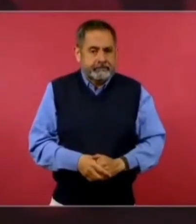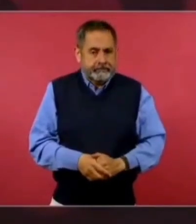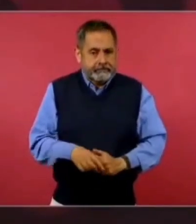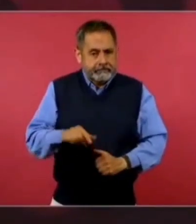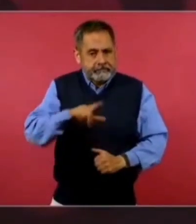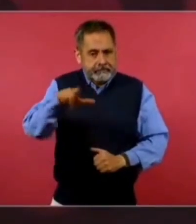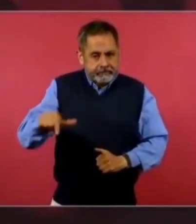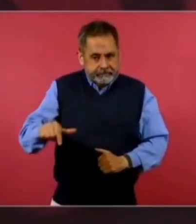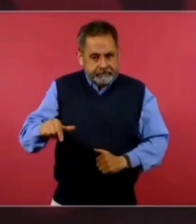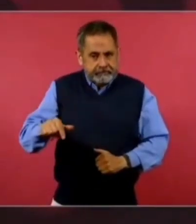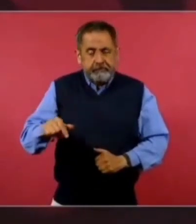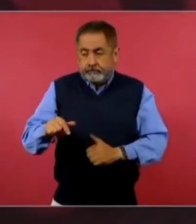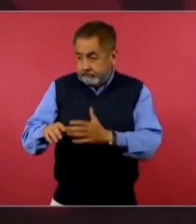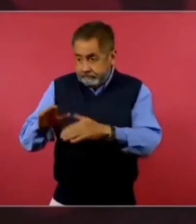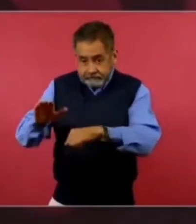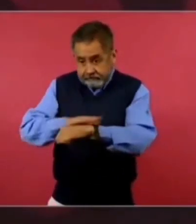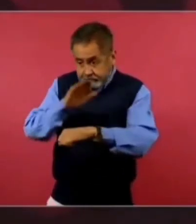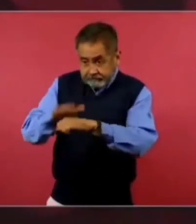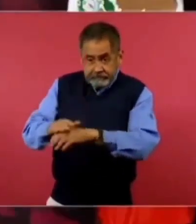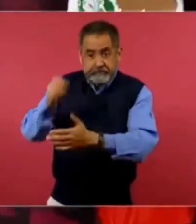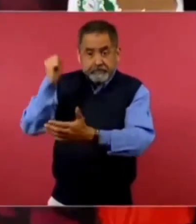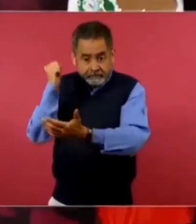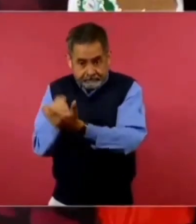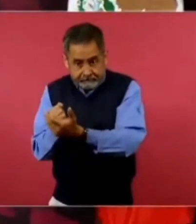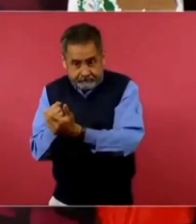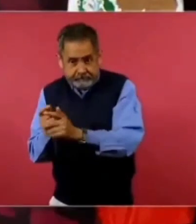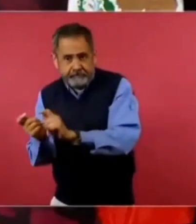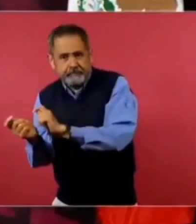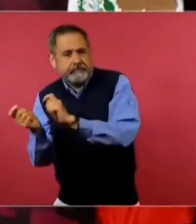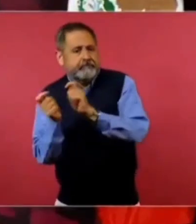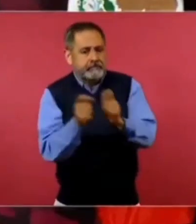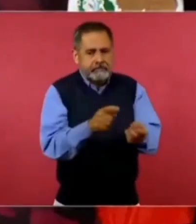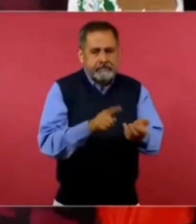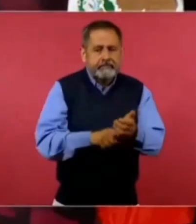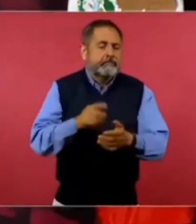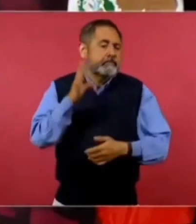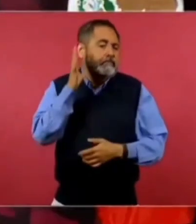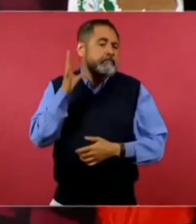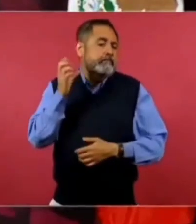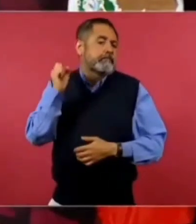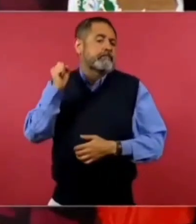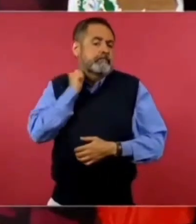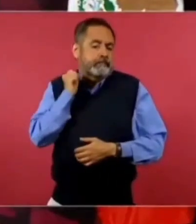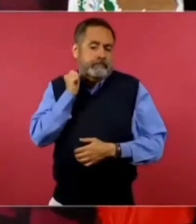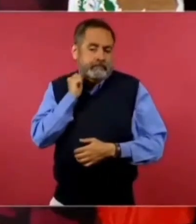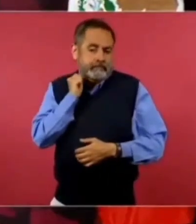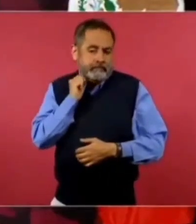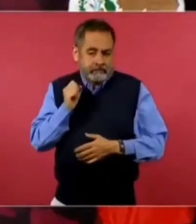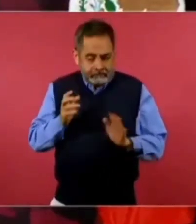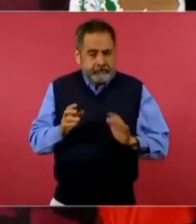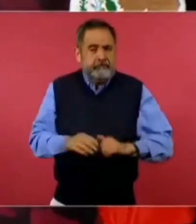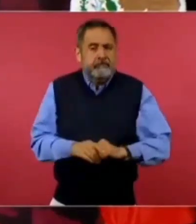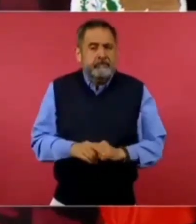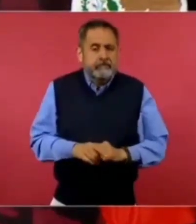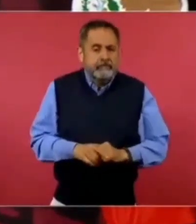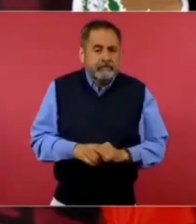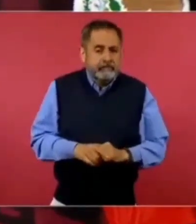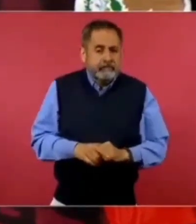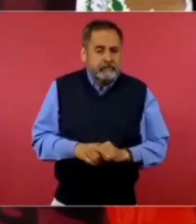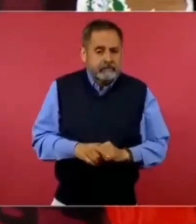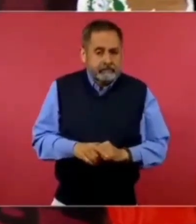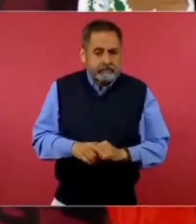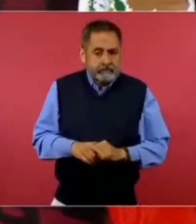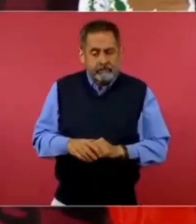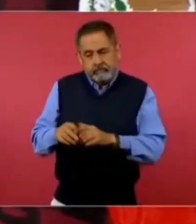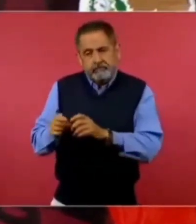Después pasa a la Cámara de Senadores, si es que se inicia en